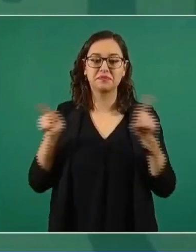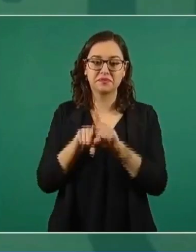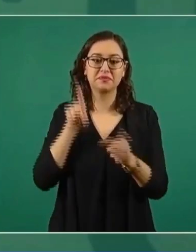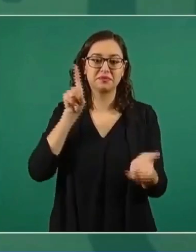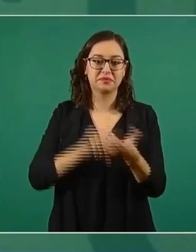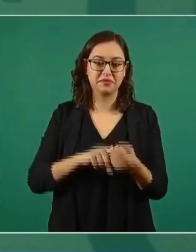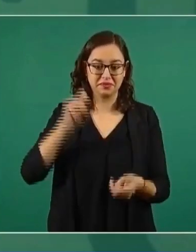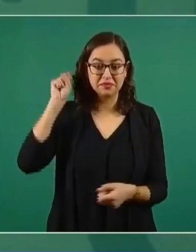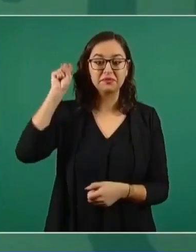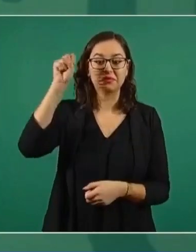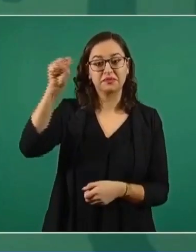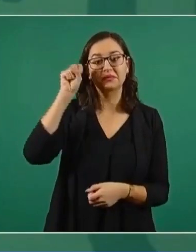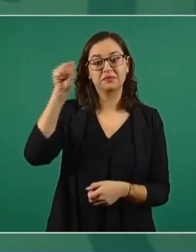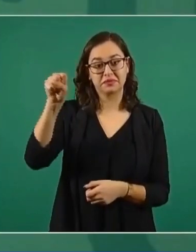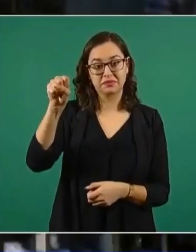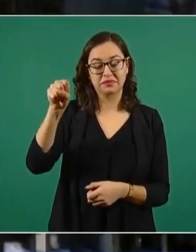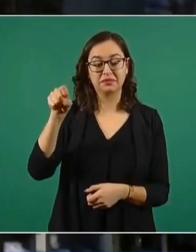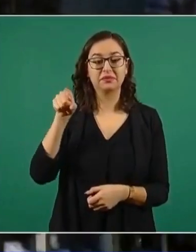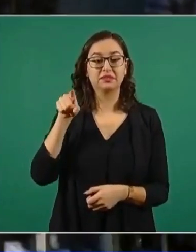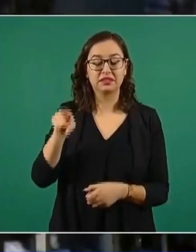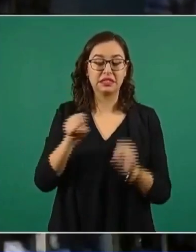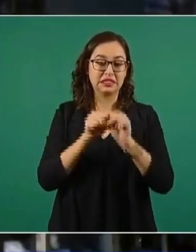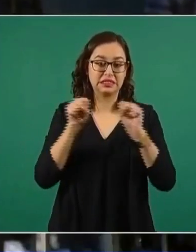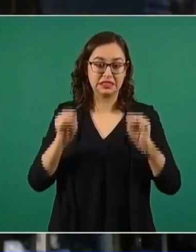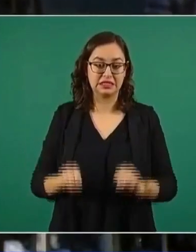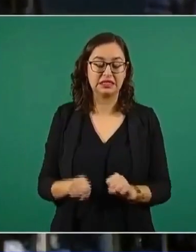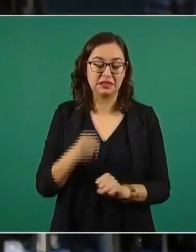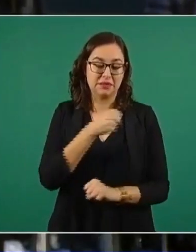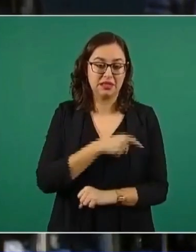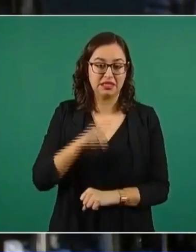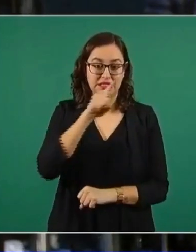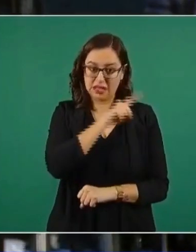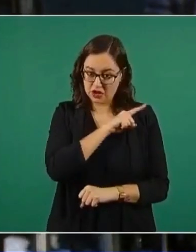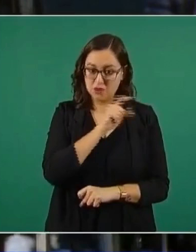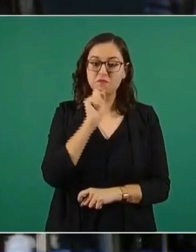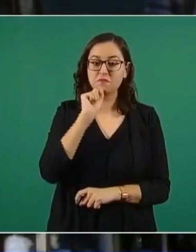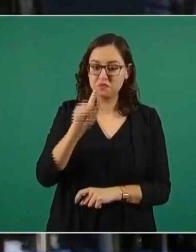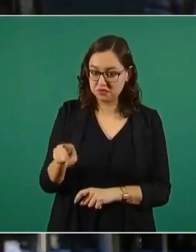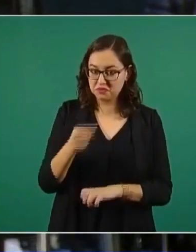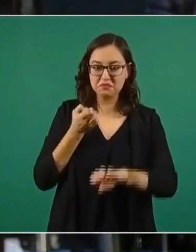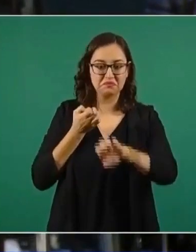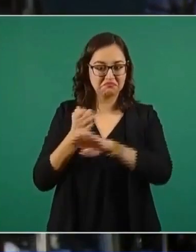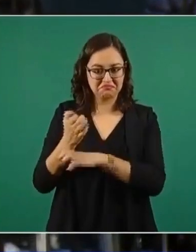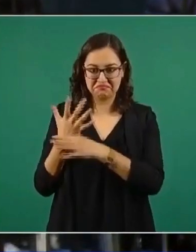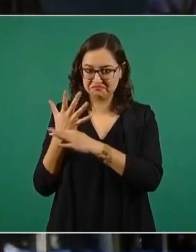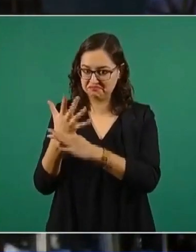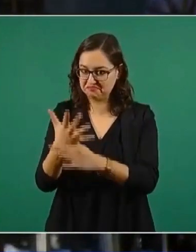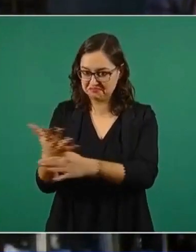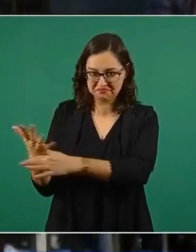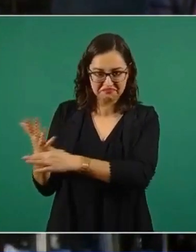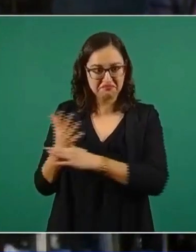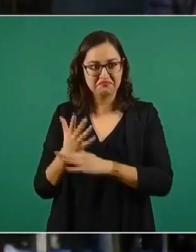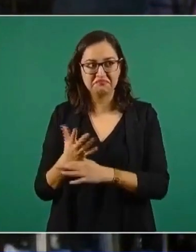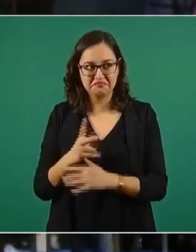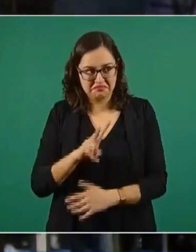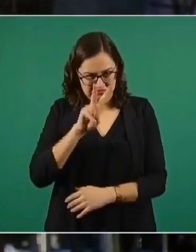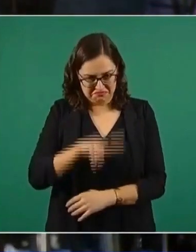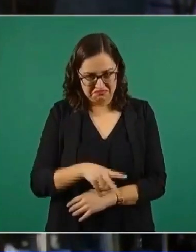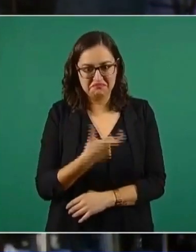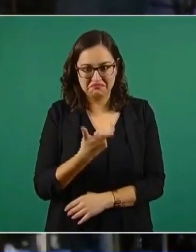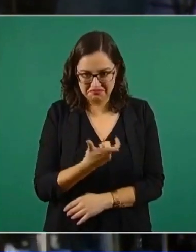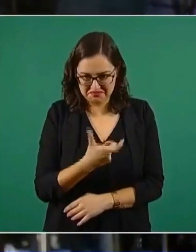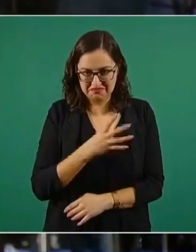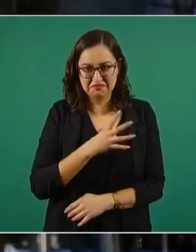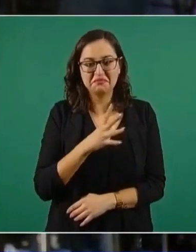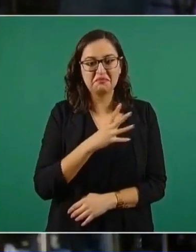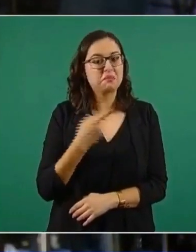Sindicato de Trabajadores del Sistema Nacional de Salud, sección 4 en aquel estado, donde dicen que pues hasta